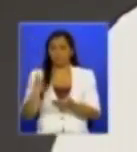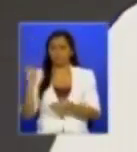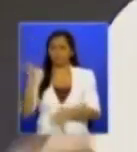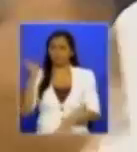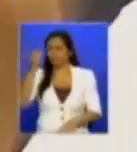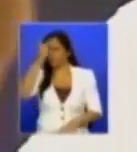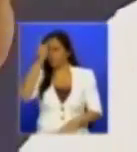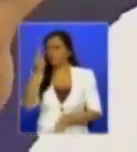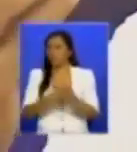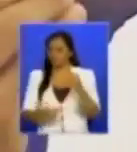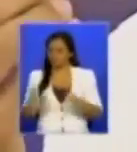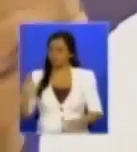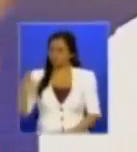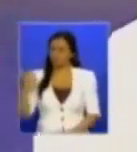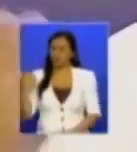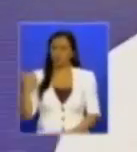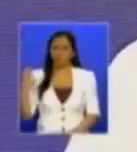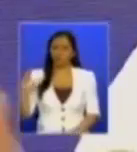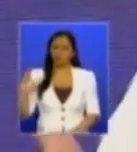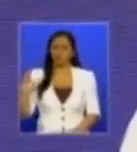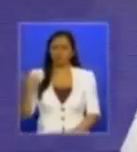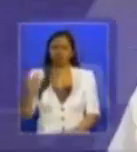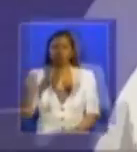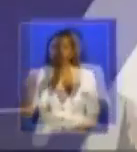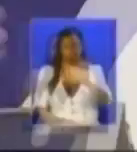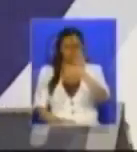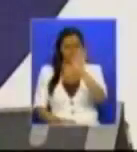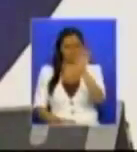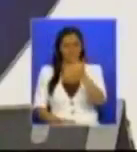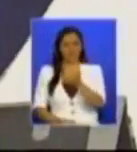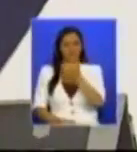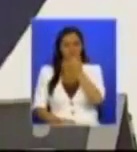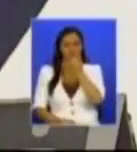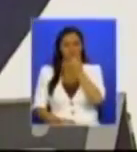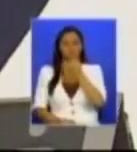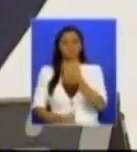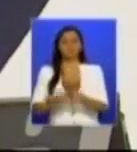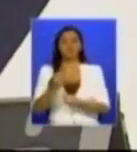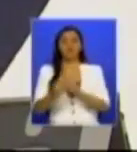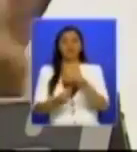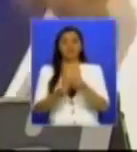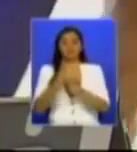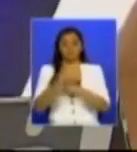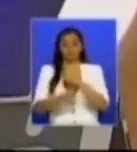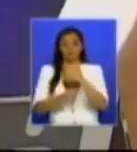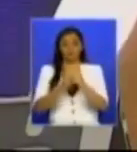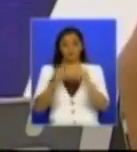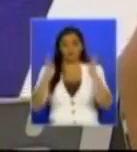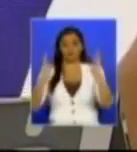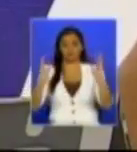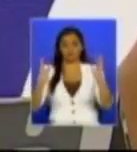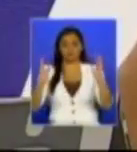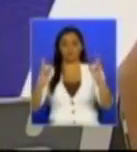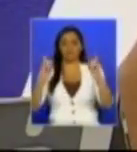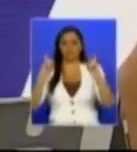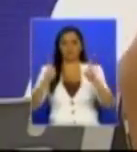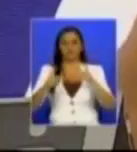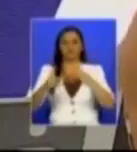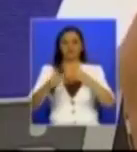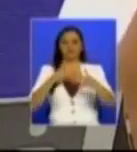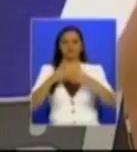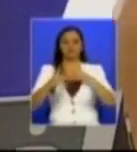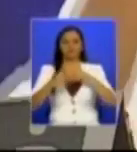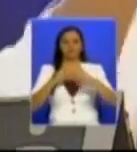endeudarte porque los ingresos fueron menores que los egresos. Lo que se hizo en este año fue transparentar las cuentas